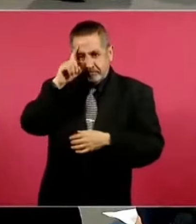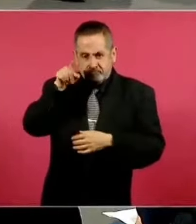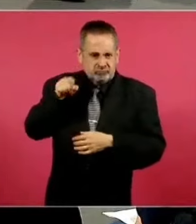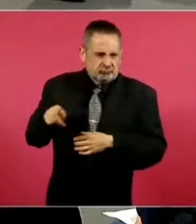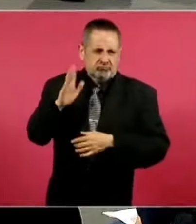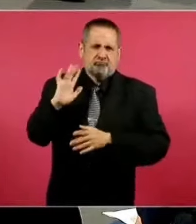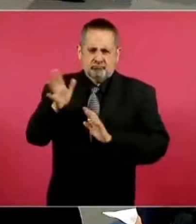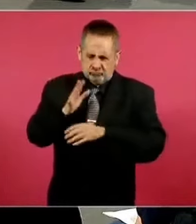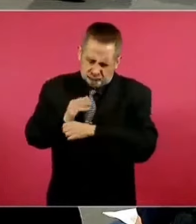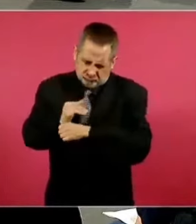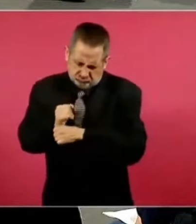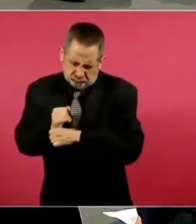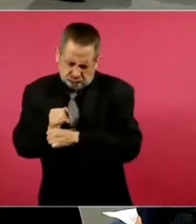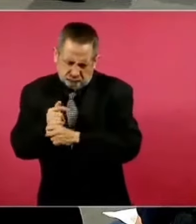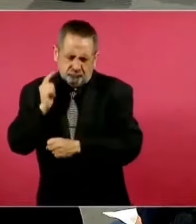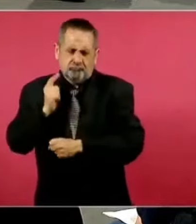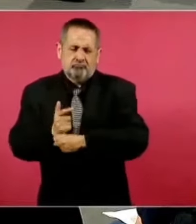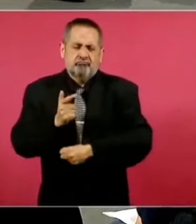investigación